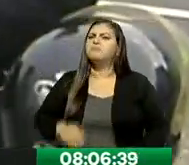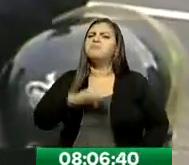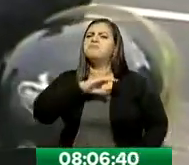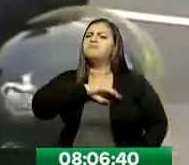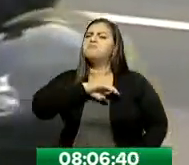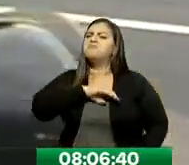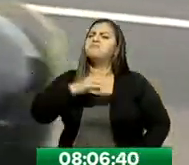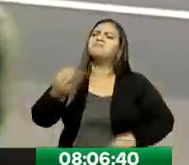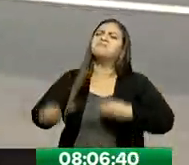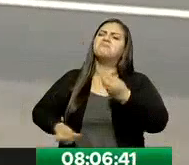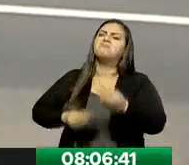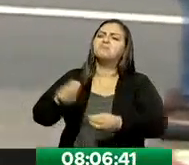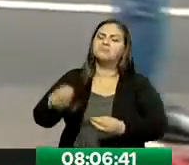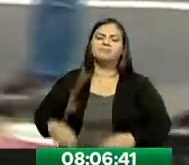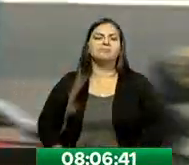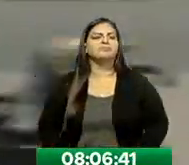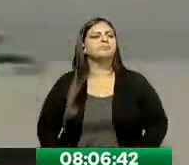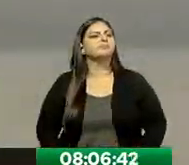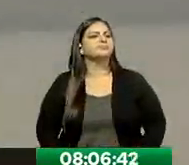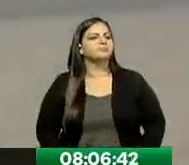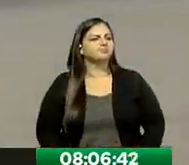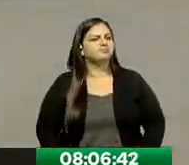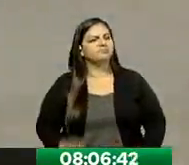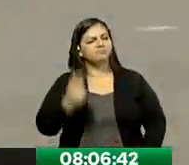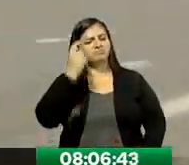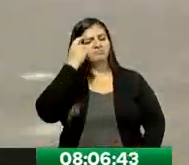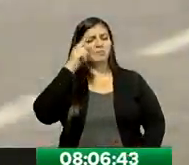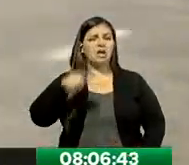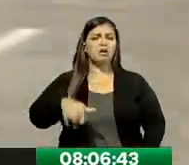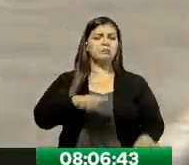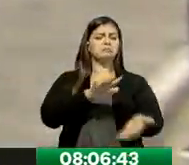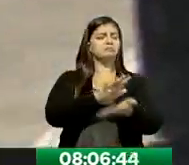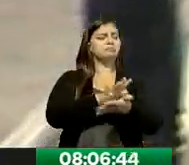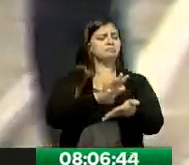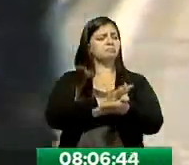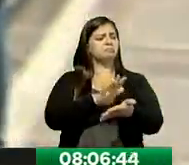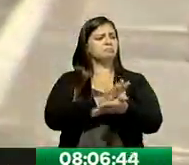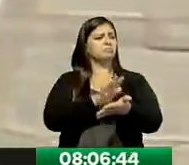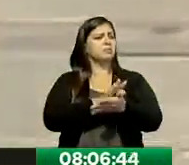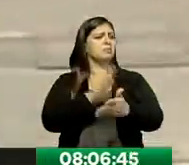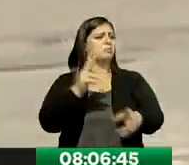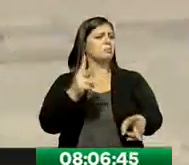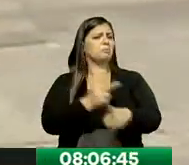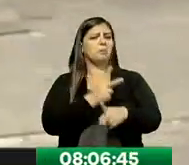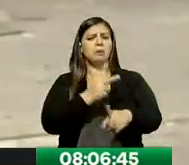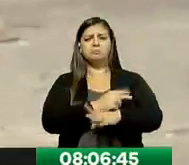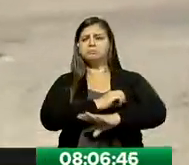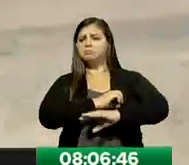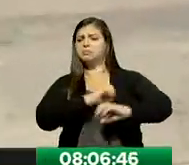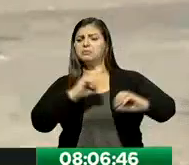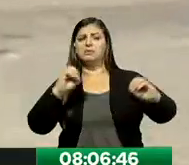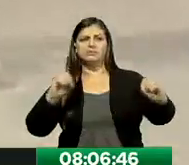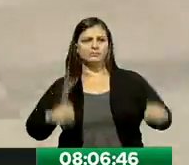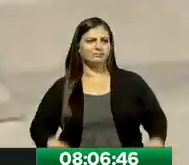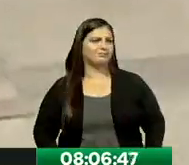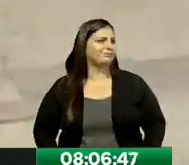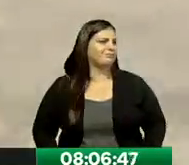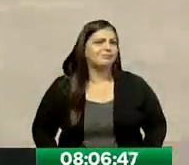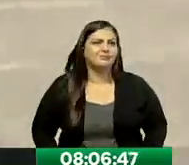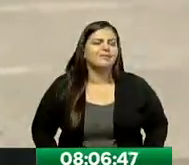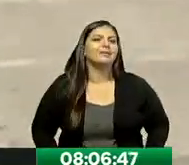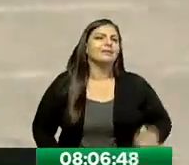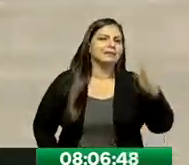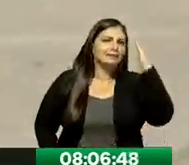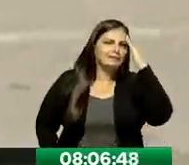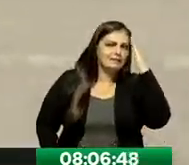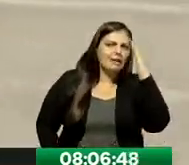podemos nosotros tampoco cerrar los ojos y pensar que no va a haber absolutamente nada, ningún tipo de delito, ¿no? Pero lo importante es que la policía con